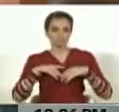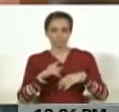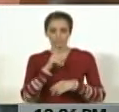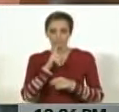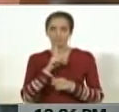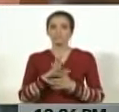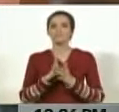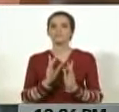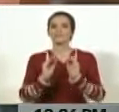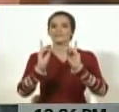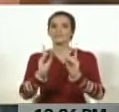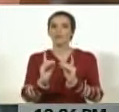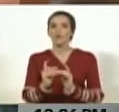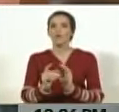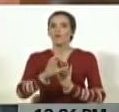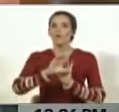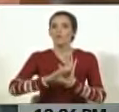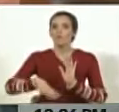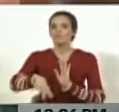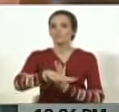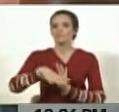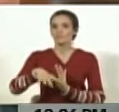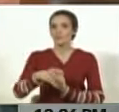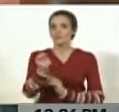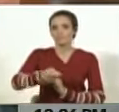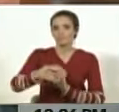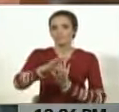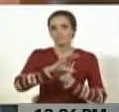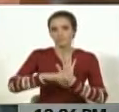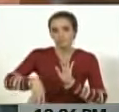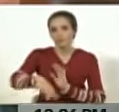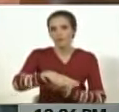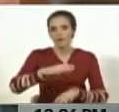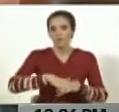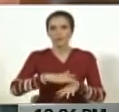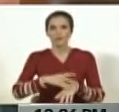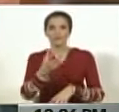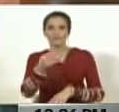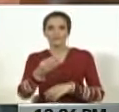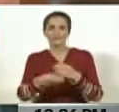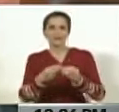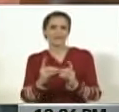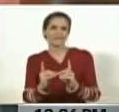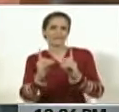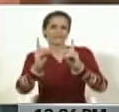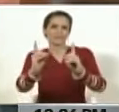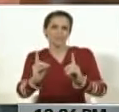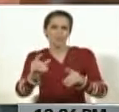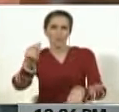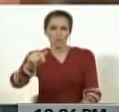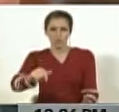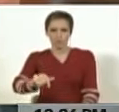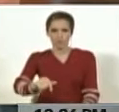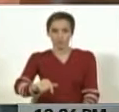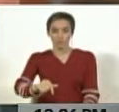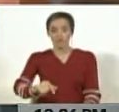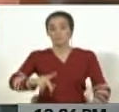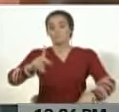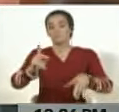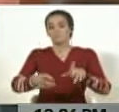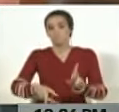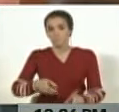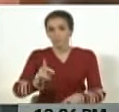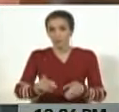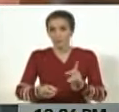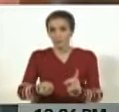decisión de la Sala Constitucional, porque no es que se está decidiendo hoy, de acuerdo